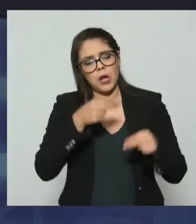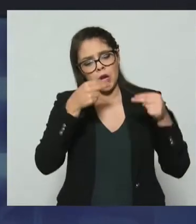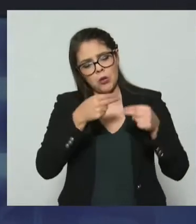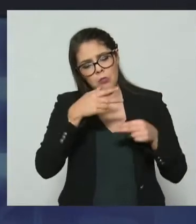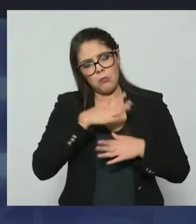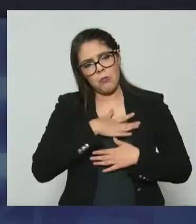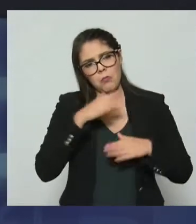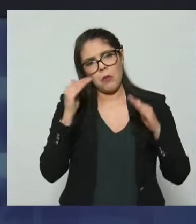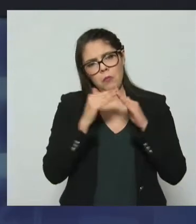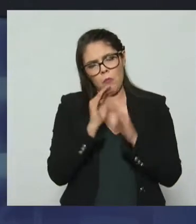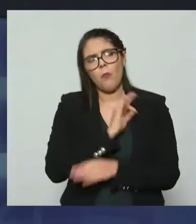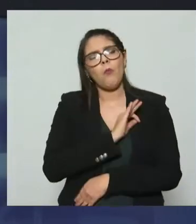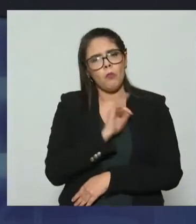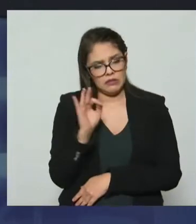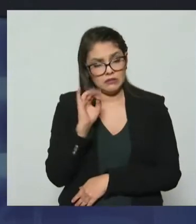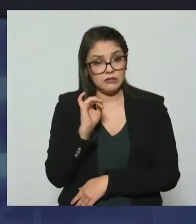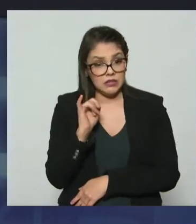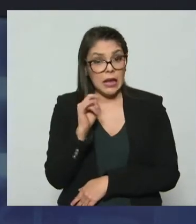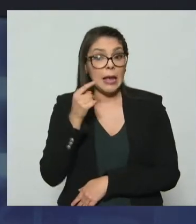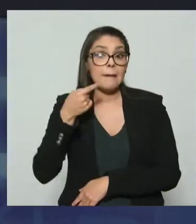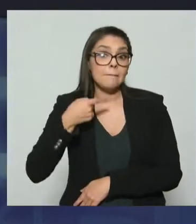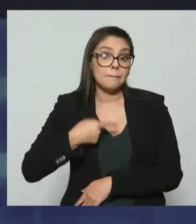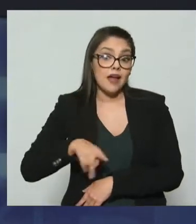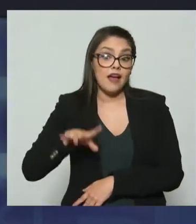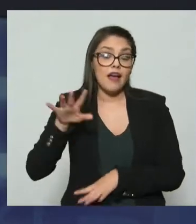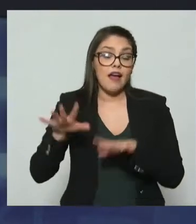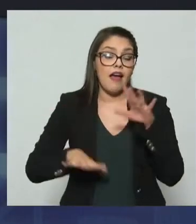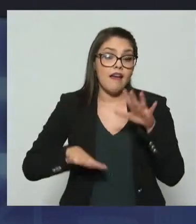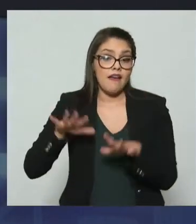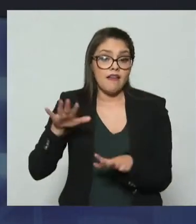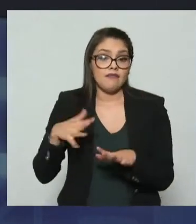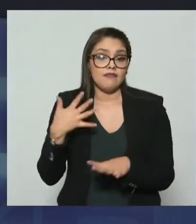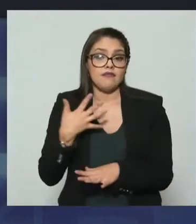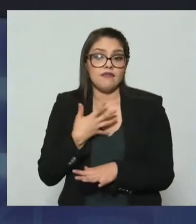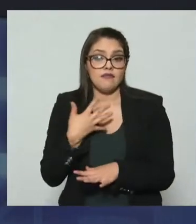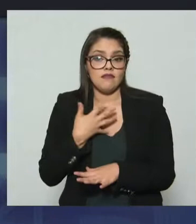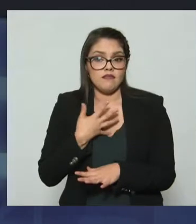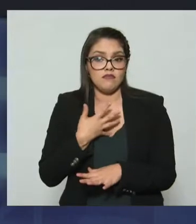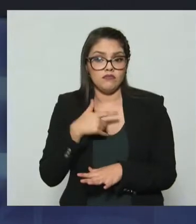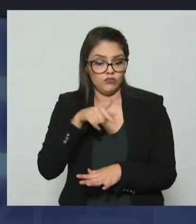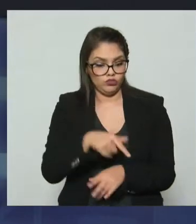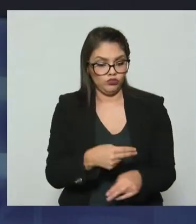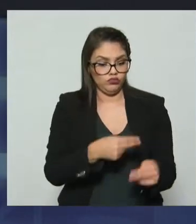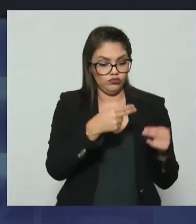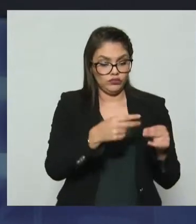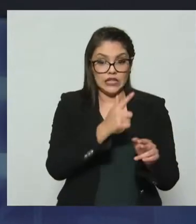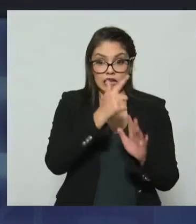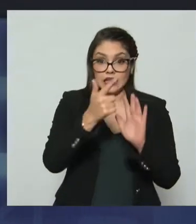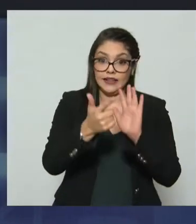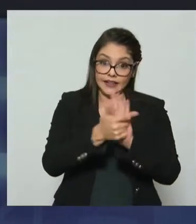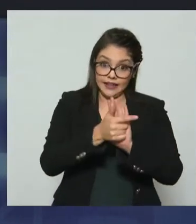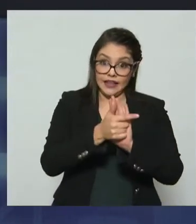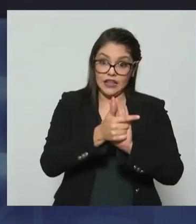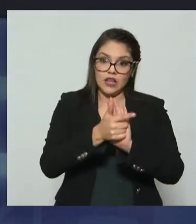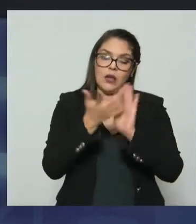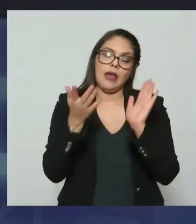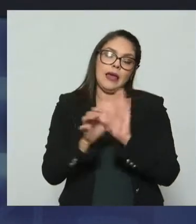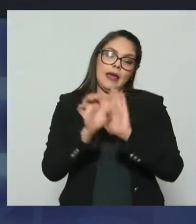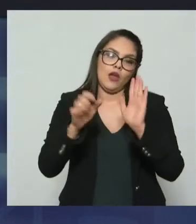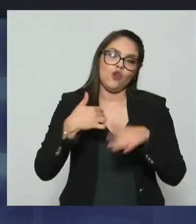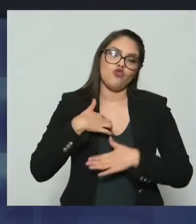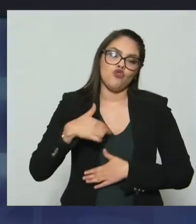puede hacerlo, pero cuando se enfrenta ante la posibilidad de hacer su negocio legal, como decir,